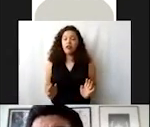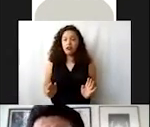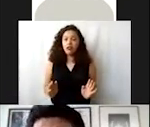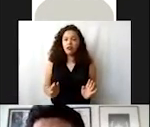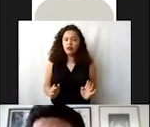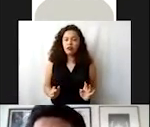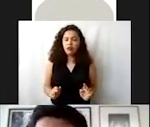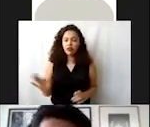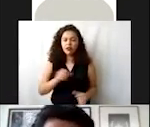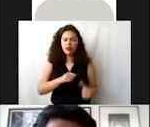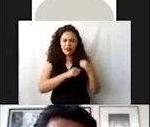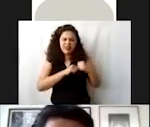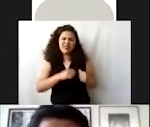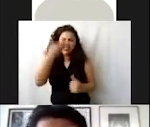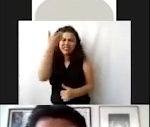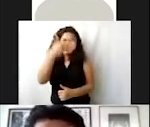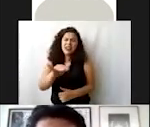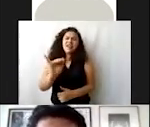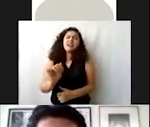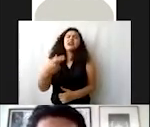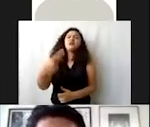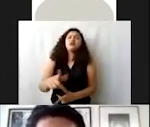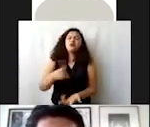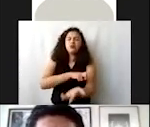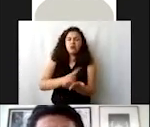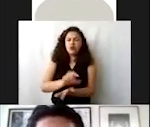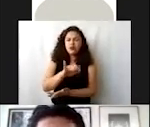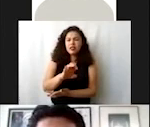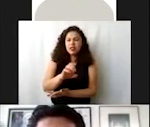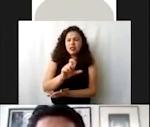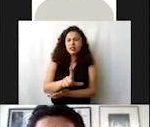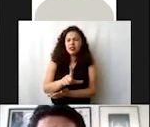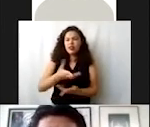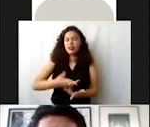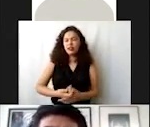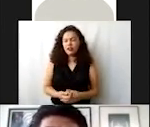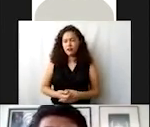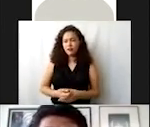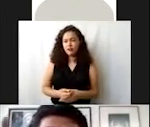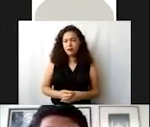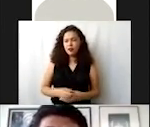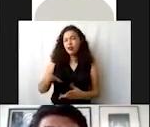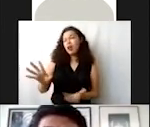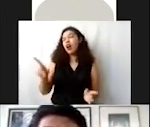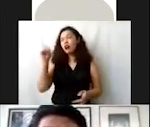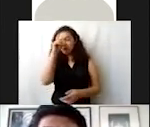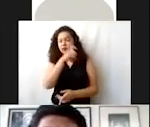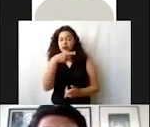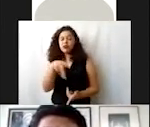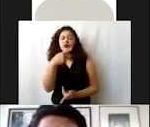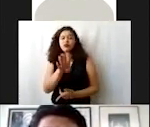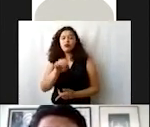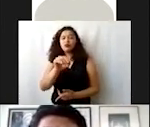dice, sí sabe porque tiene tu domicilio fiscal, pero dice, pues no, pues me la puso difícil, no me dio su buzón